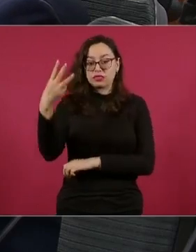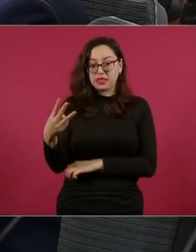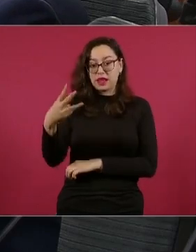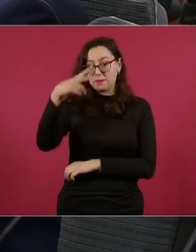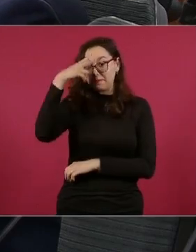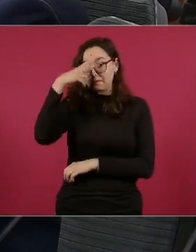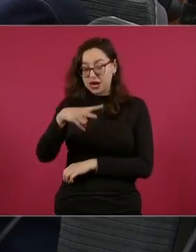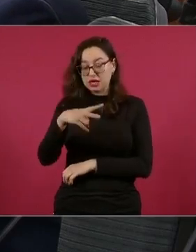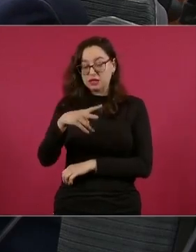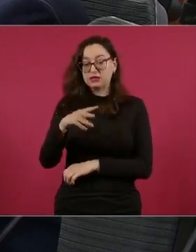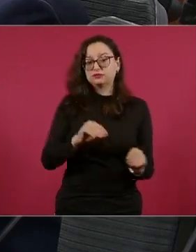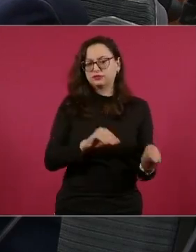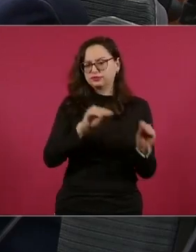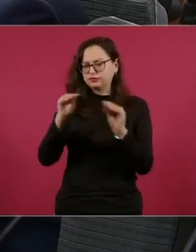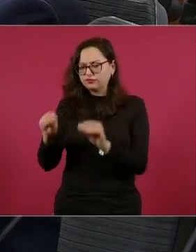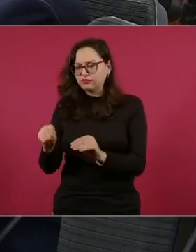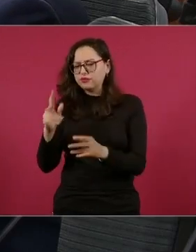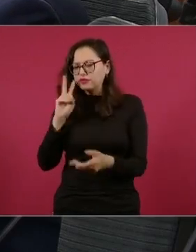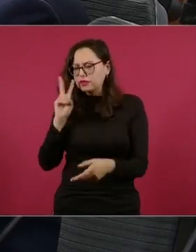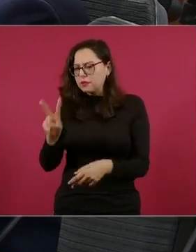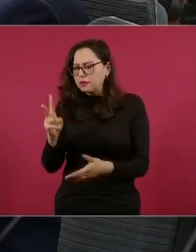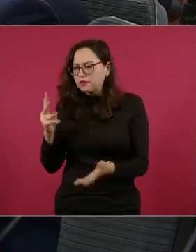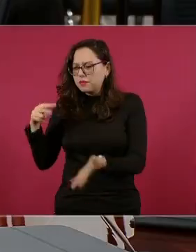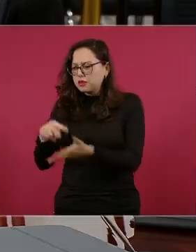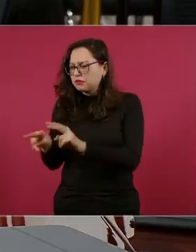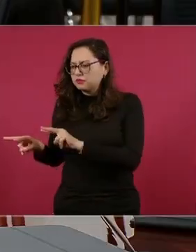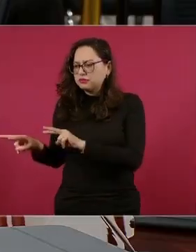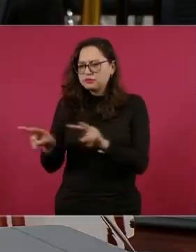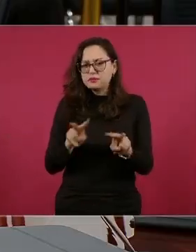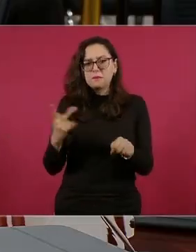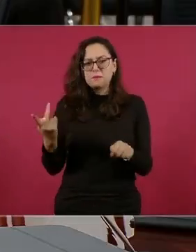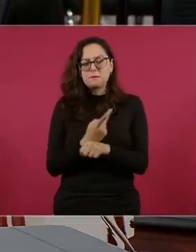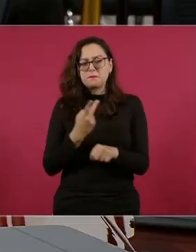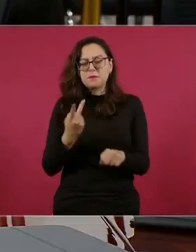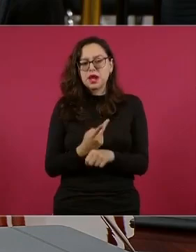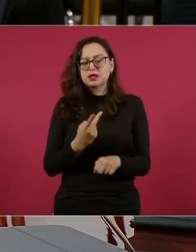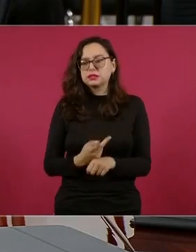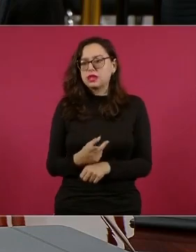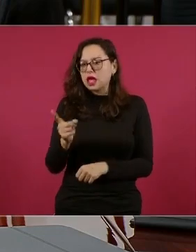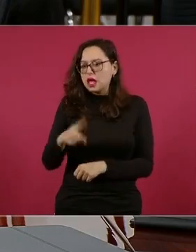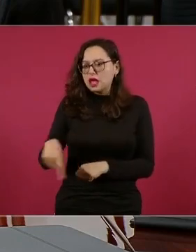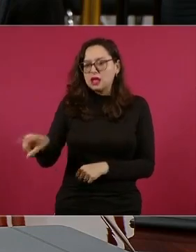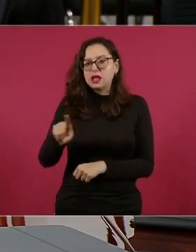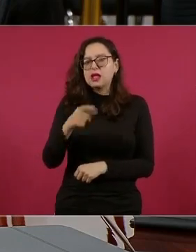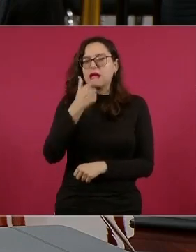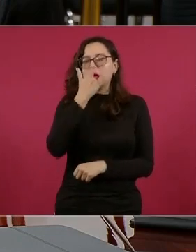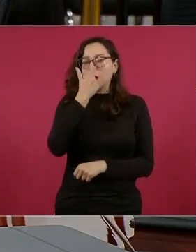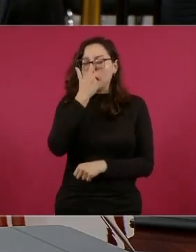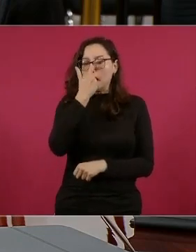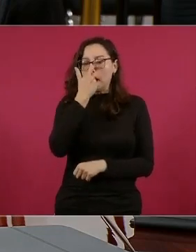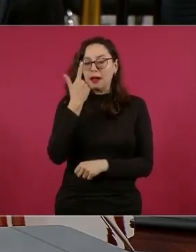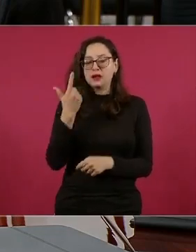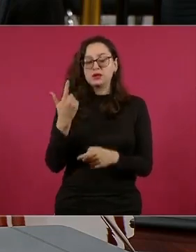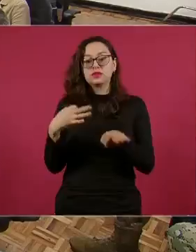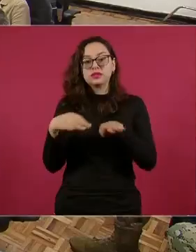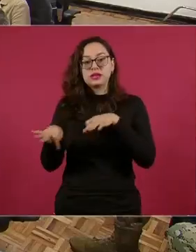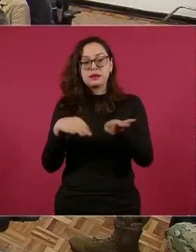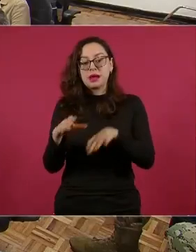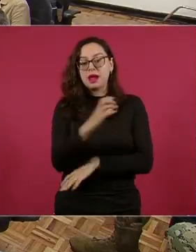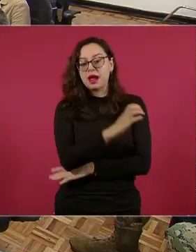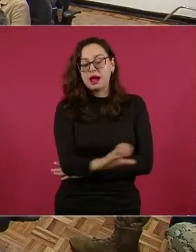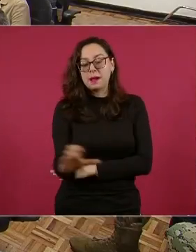a Cuilco y detectaron lo siguiente: la mayor parte de la población, señor presidente, se dedica a la siembra